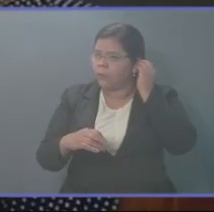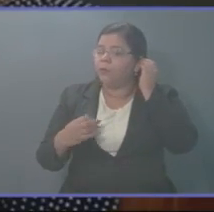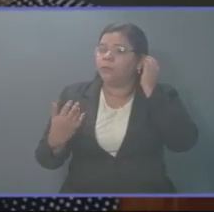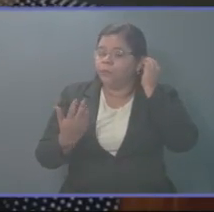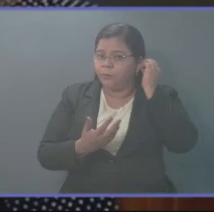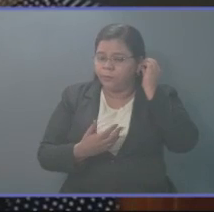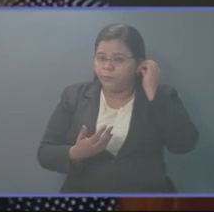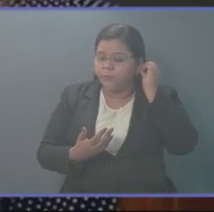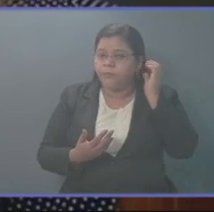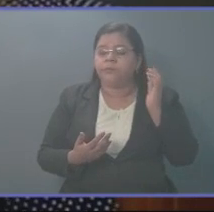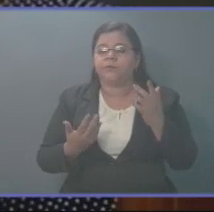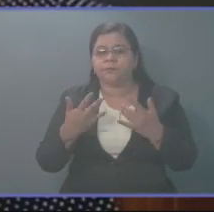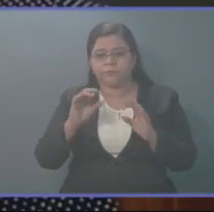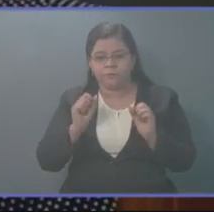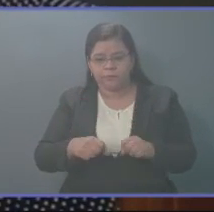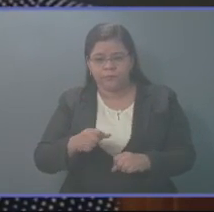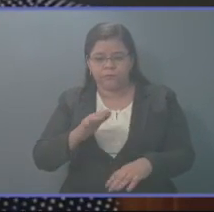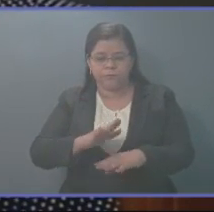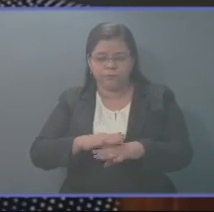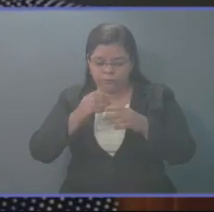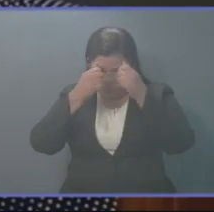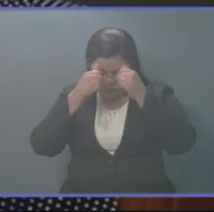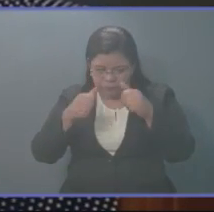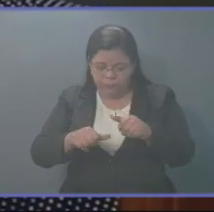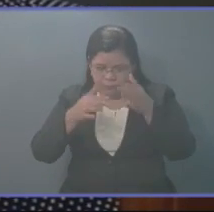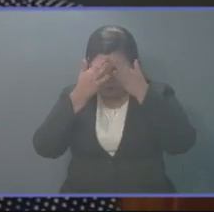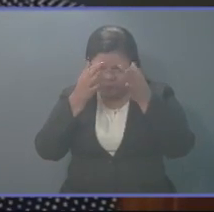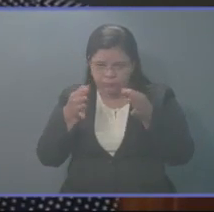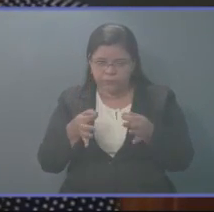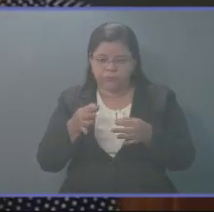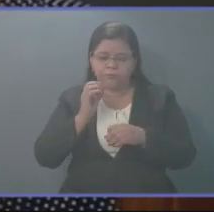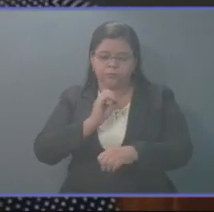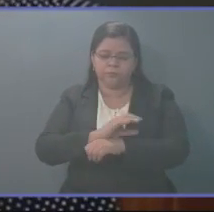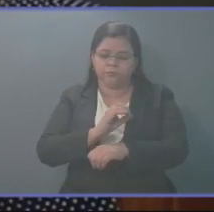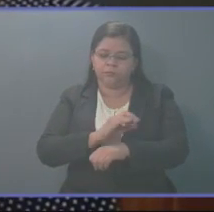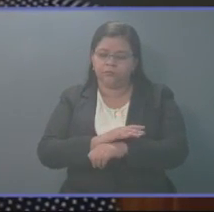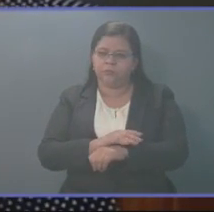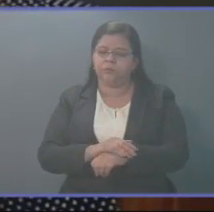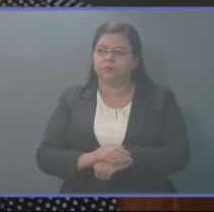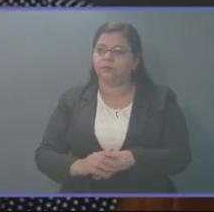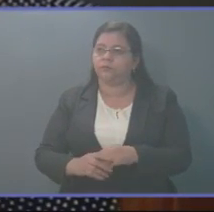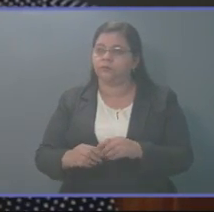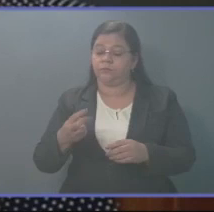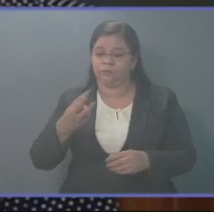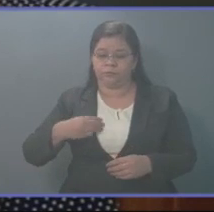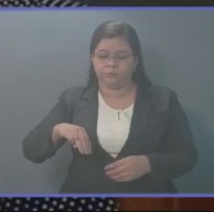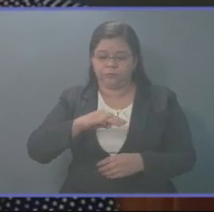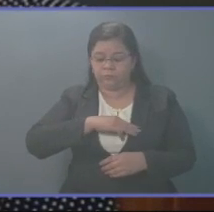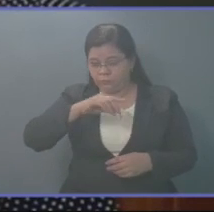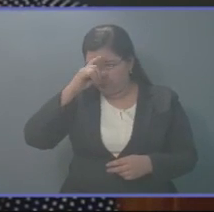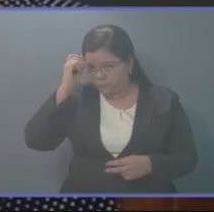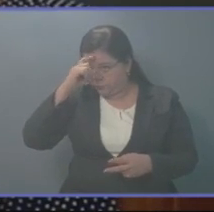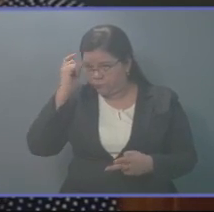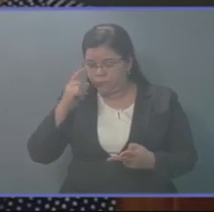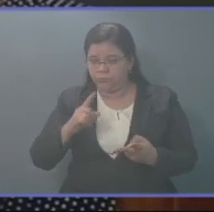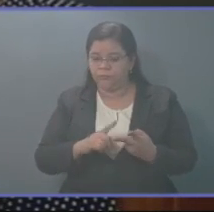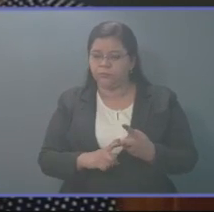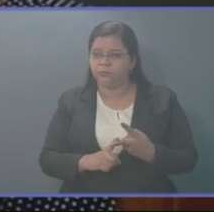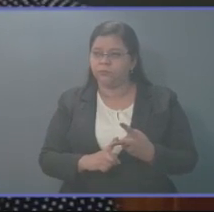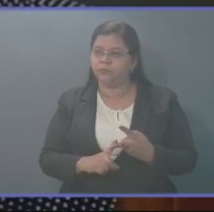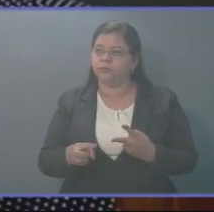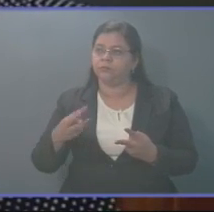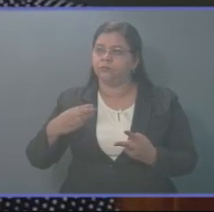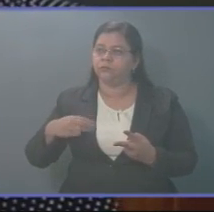en el sentido se pueda aprobar un dictamen recomendable a los señores ministros de Trabajo y Previsión